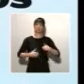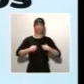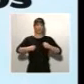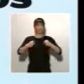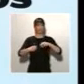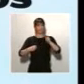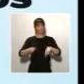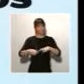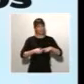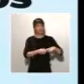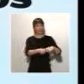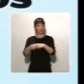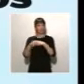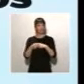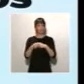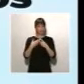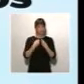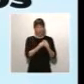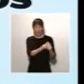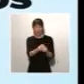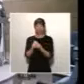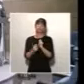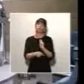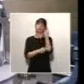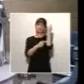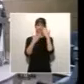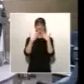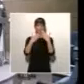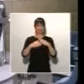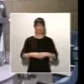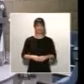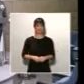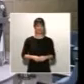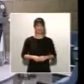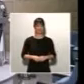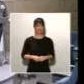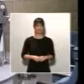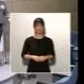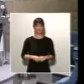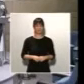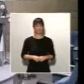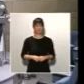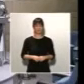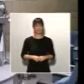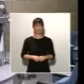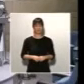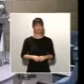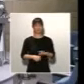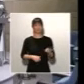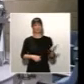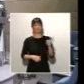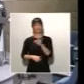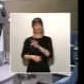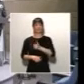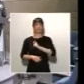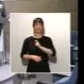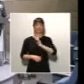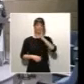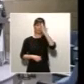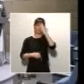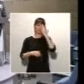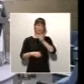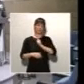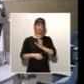lo vamos a conseguir. Muchas gracias. Y ahora toma la palabra el comisario principal de la Policía Nacional y director operativo,